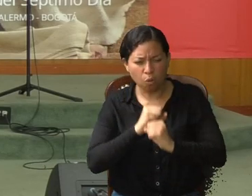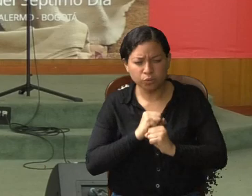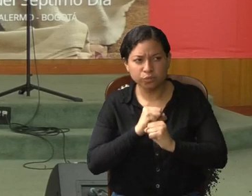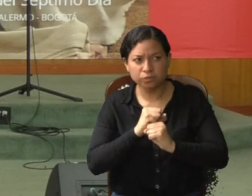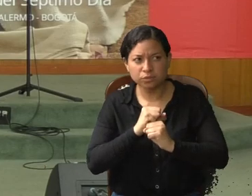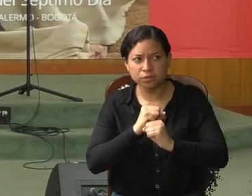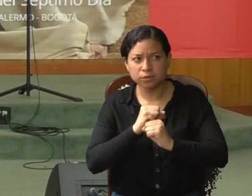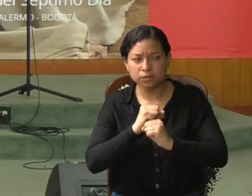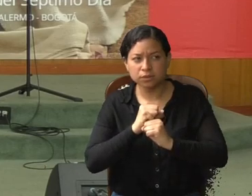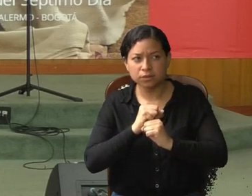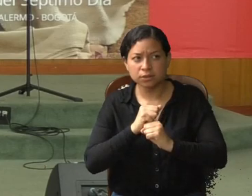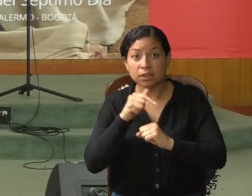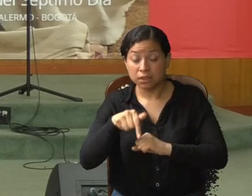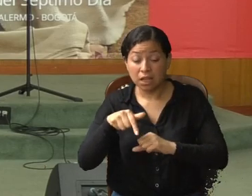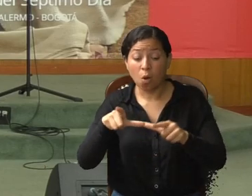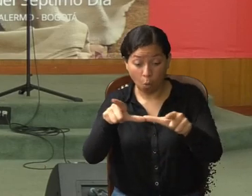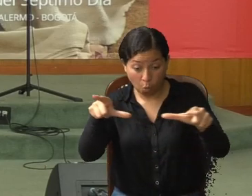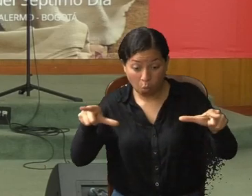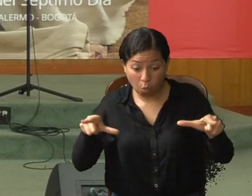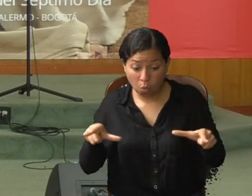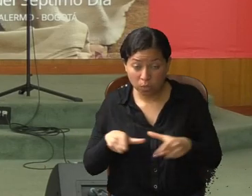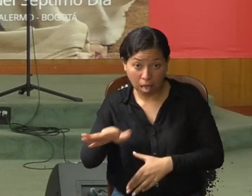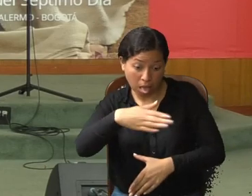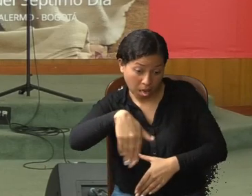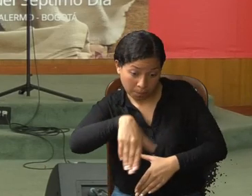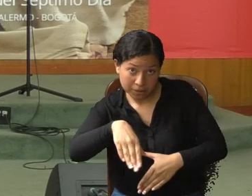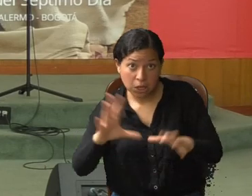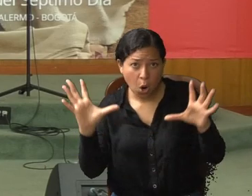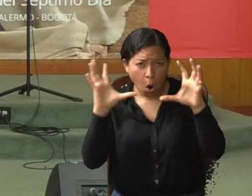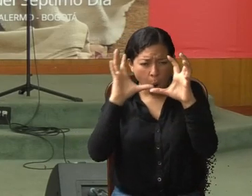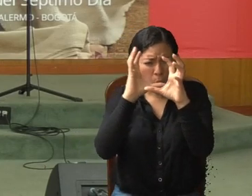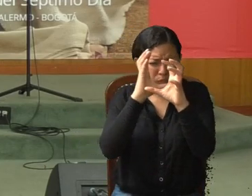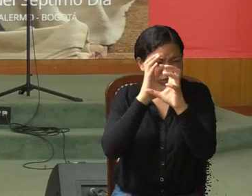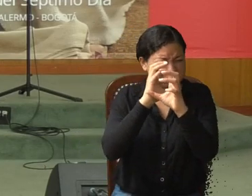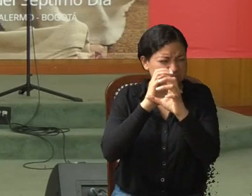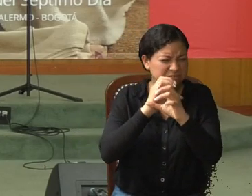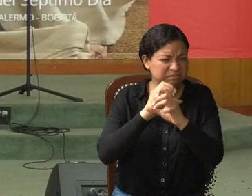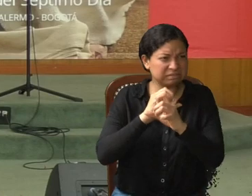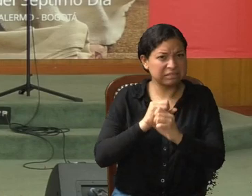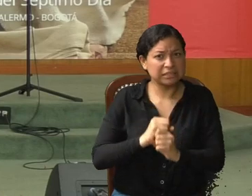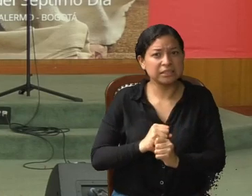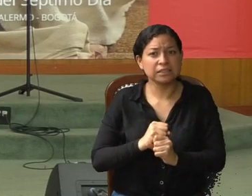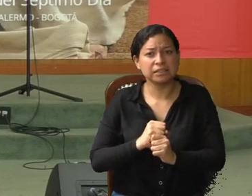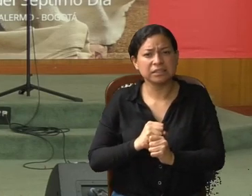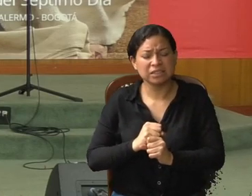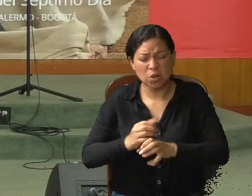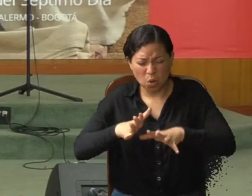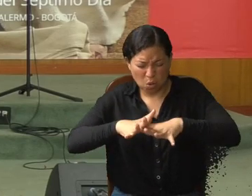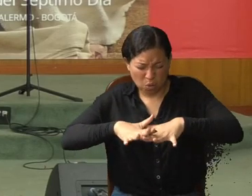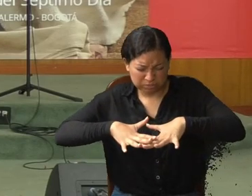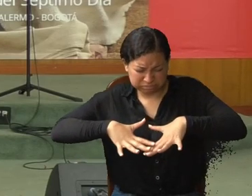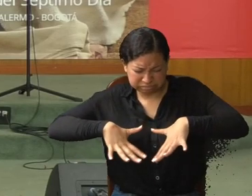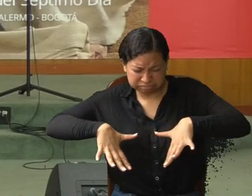además de ser un lugar oscuro, un lugar vacío, un lugar de caos, había tinieblas sobre la faz del